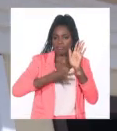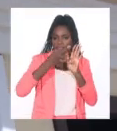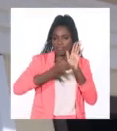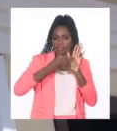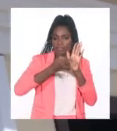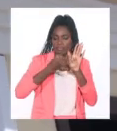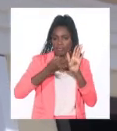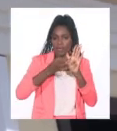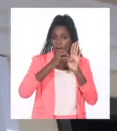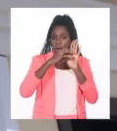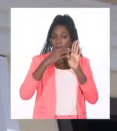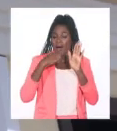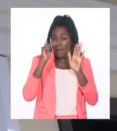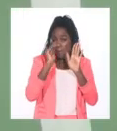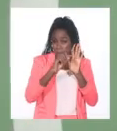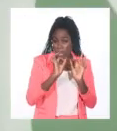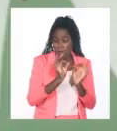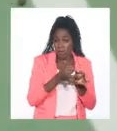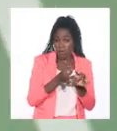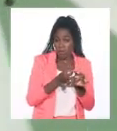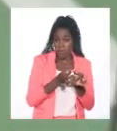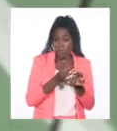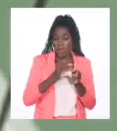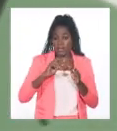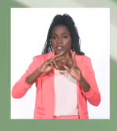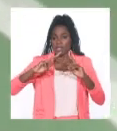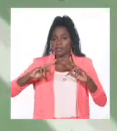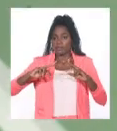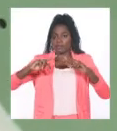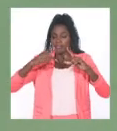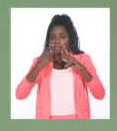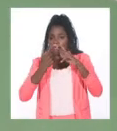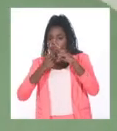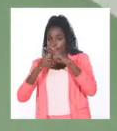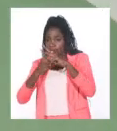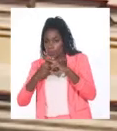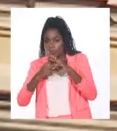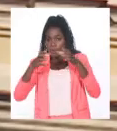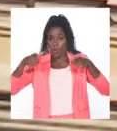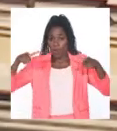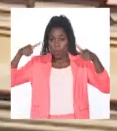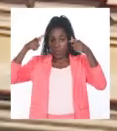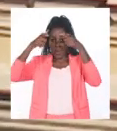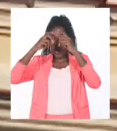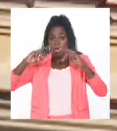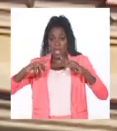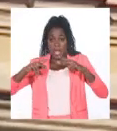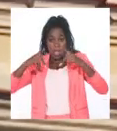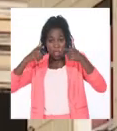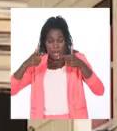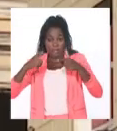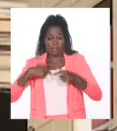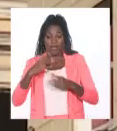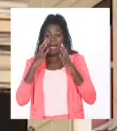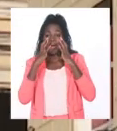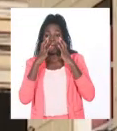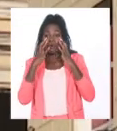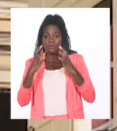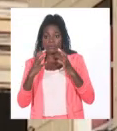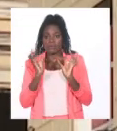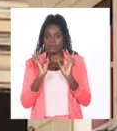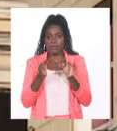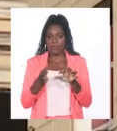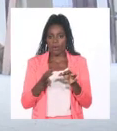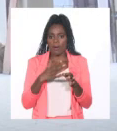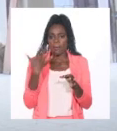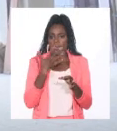espacio urbano, por eso la restauración de la cúpula, su recuperación era tan importante y tan simbólica